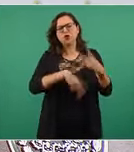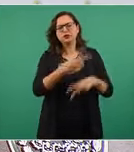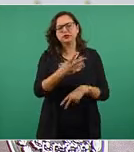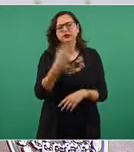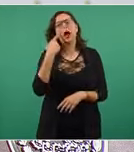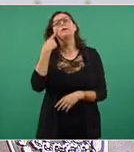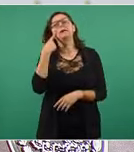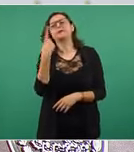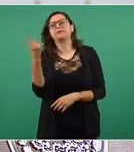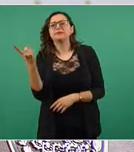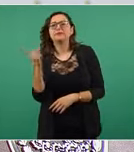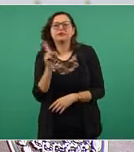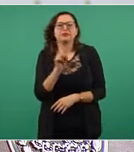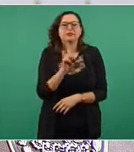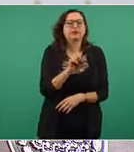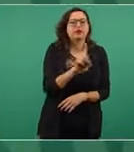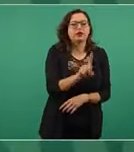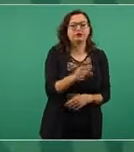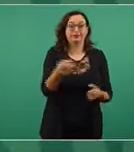El